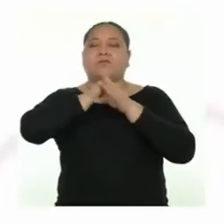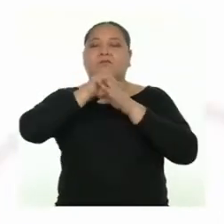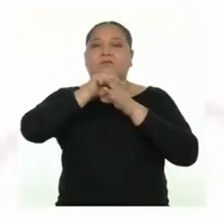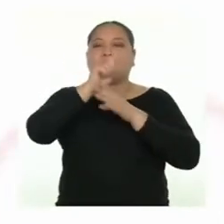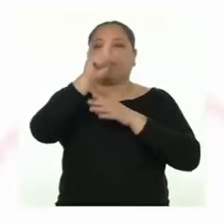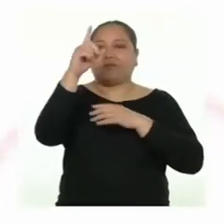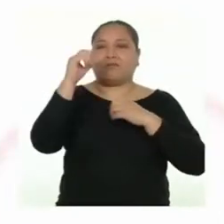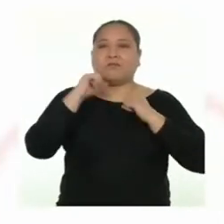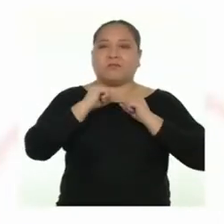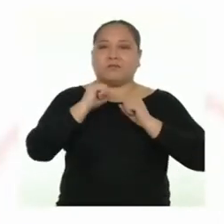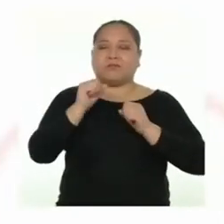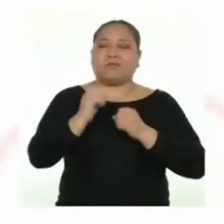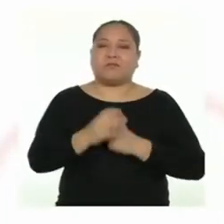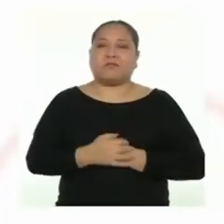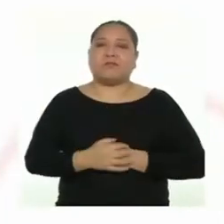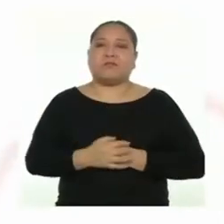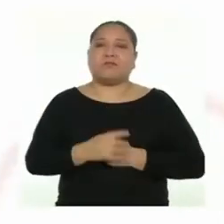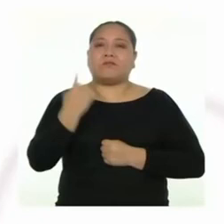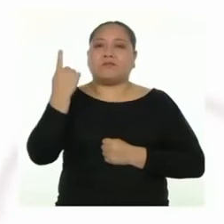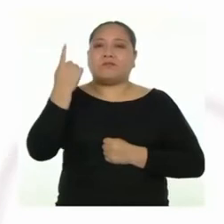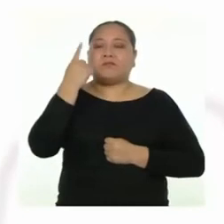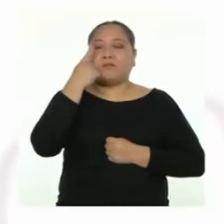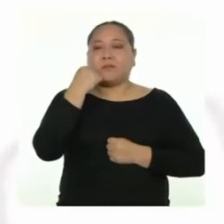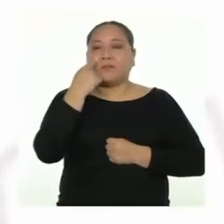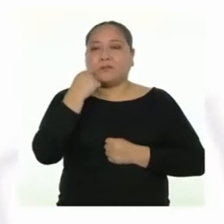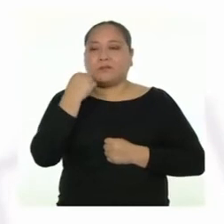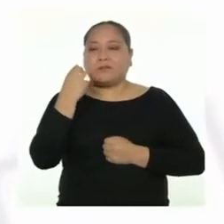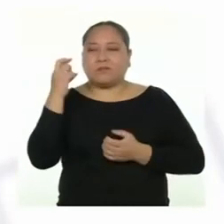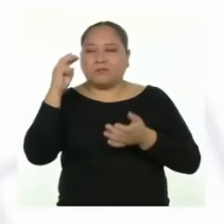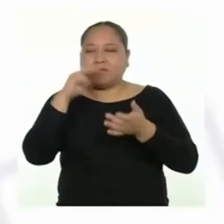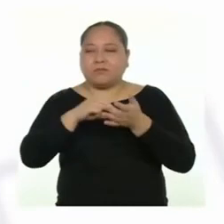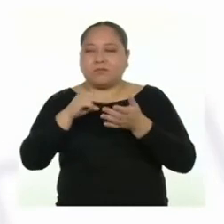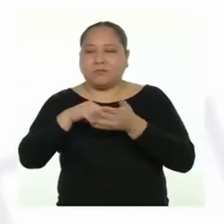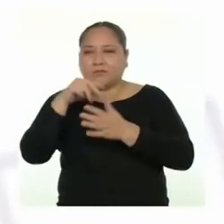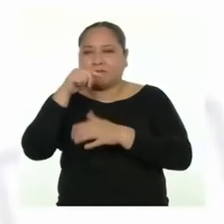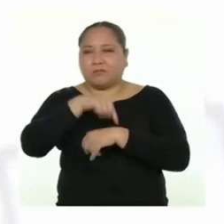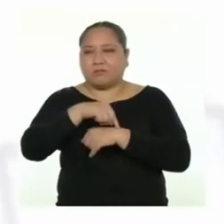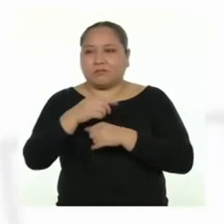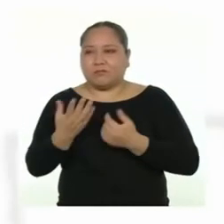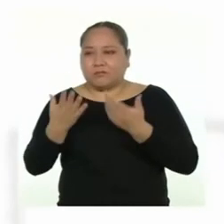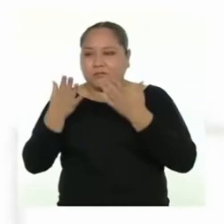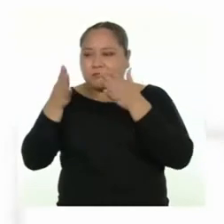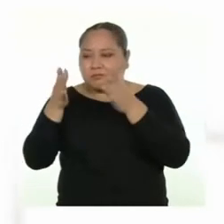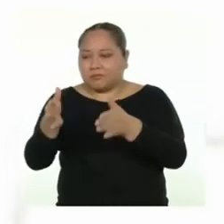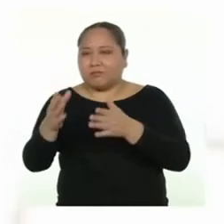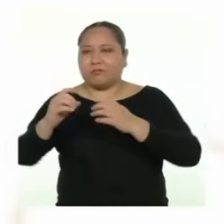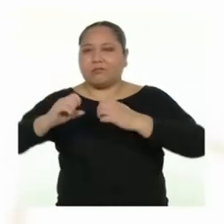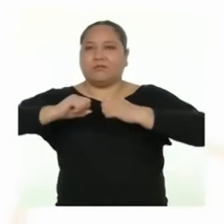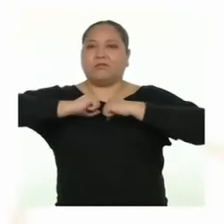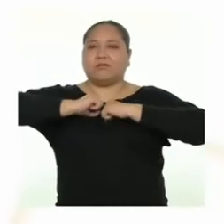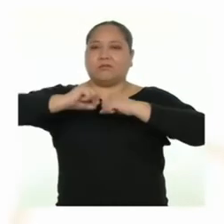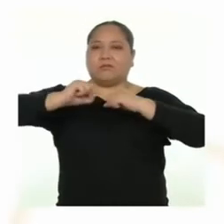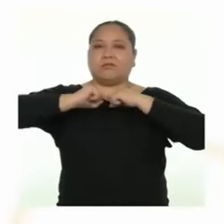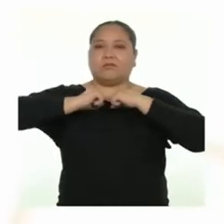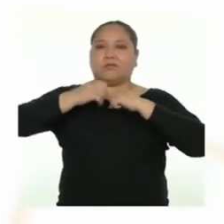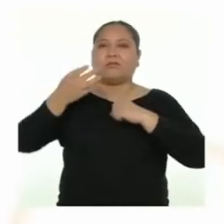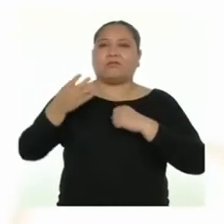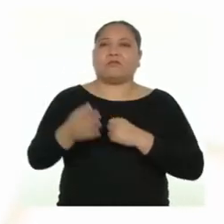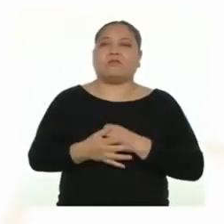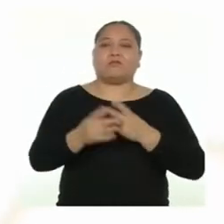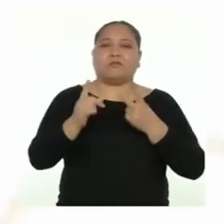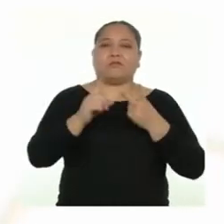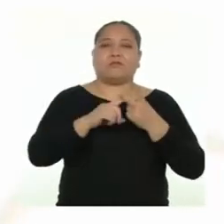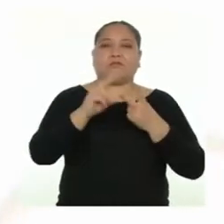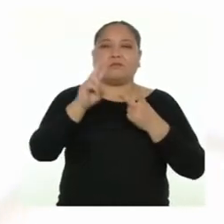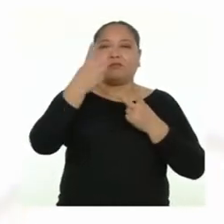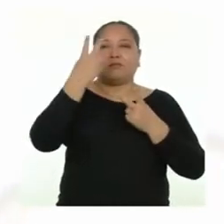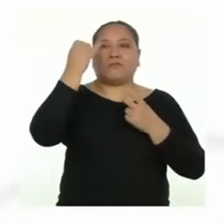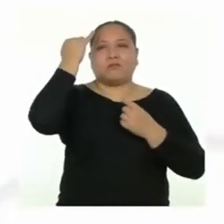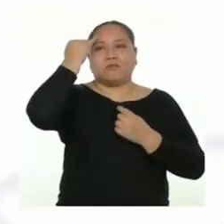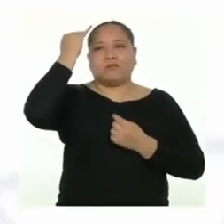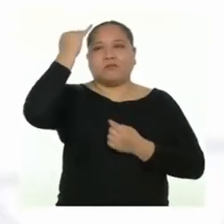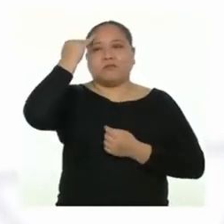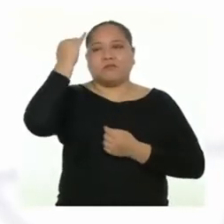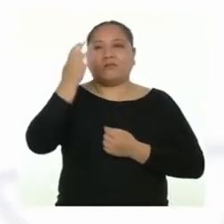practicar algún deporte. Son los varones los que le dedican más tiempo a estas actividades. La segunda idea